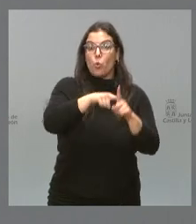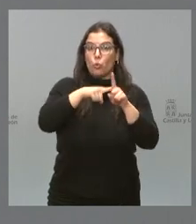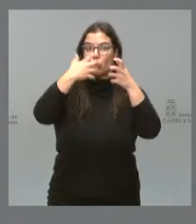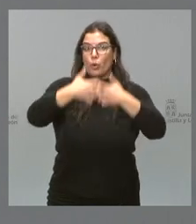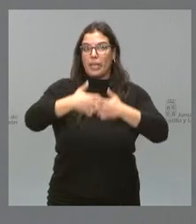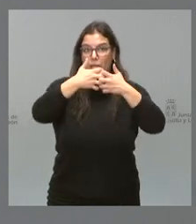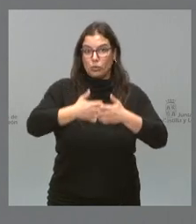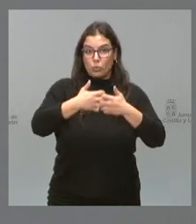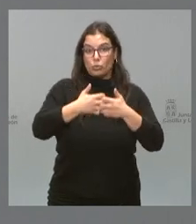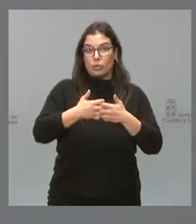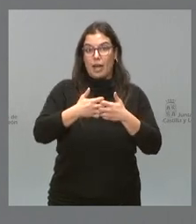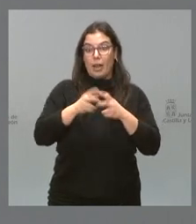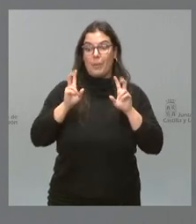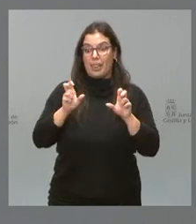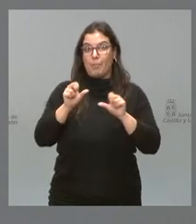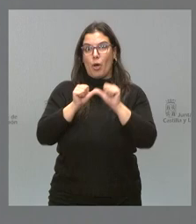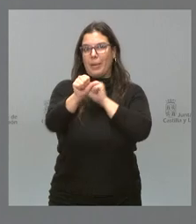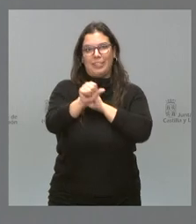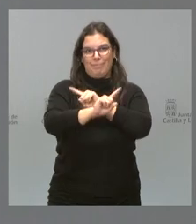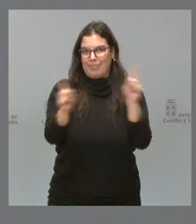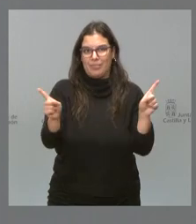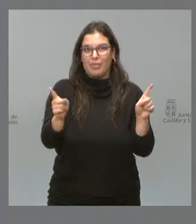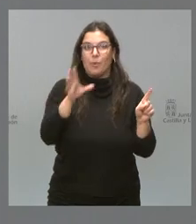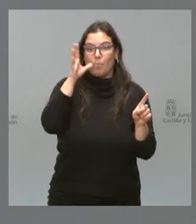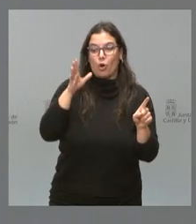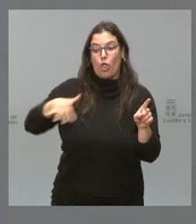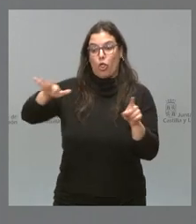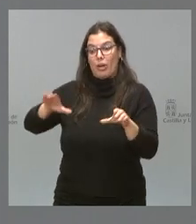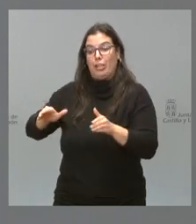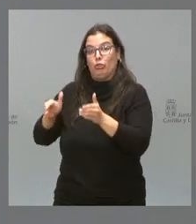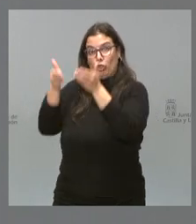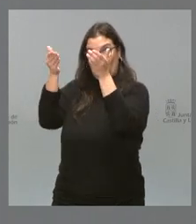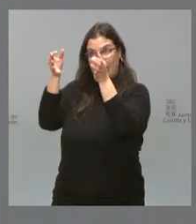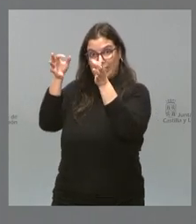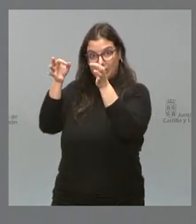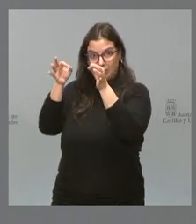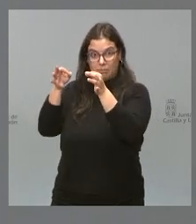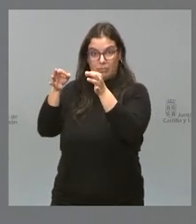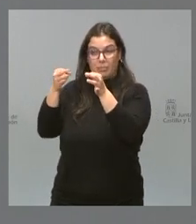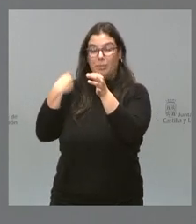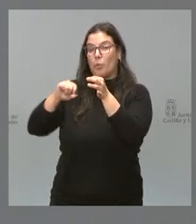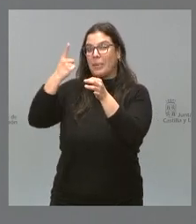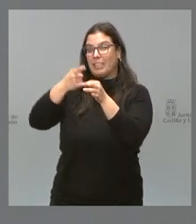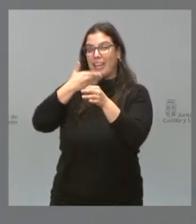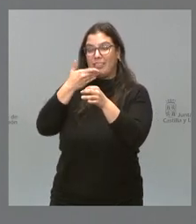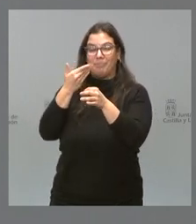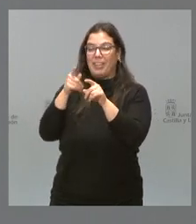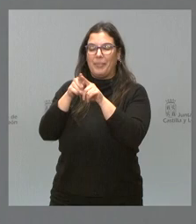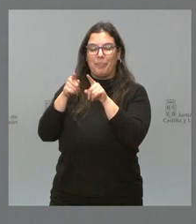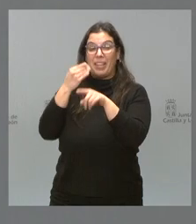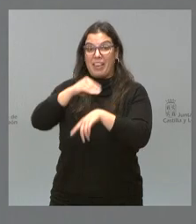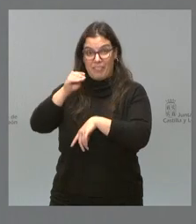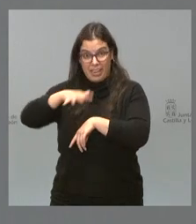que estaba previsto inicialmente porque lógicamente lo que afecta a las torres y especialmente a las torres de refrigeración es un espacio más limitado